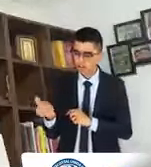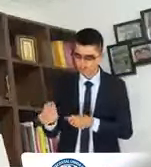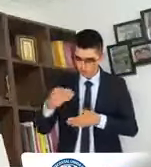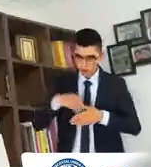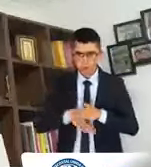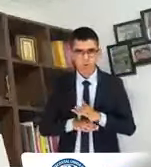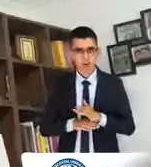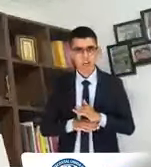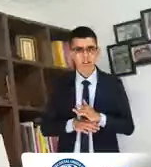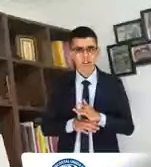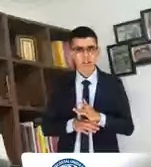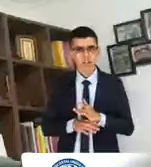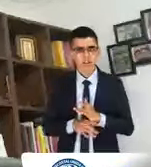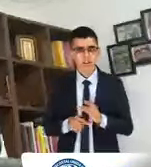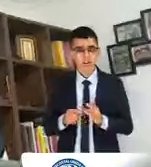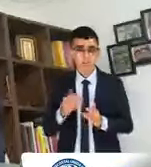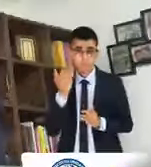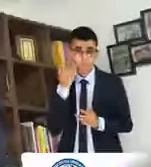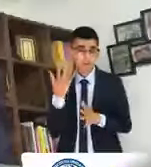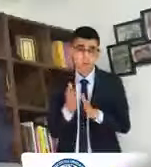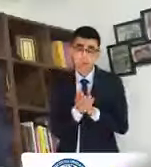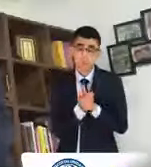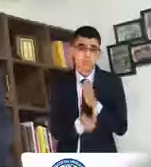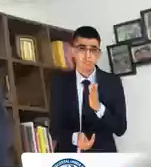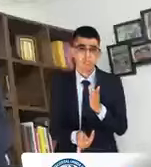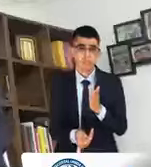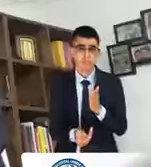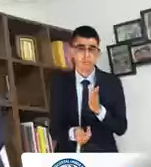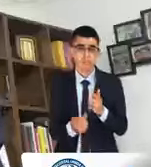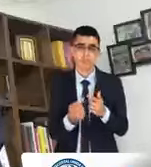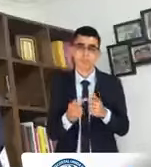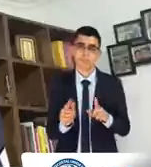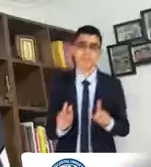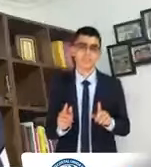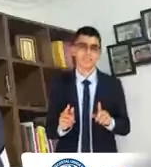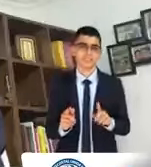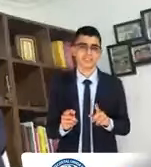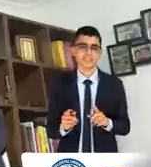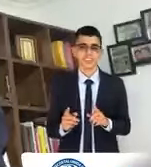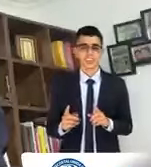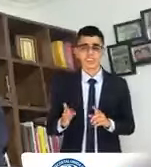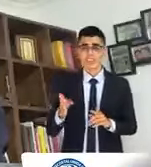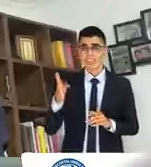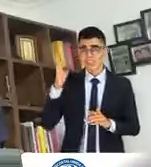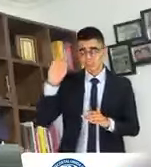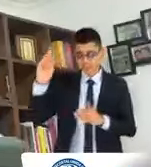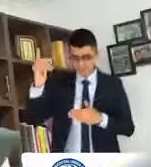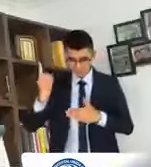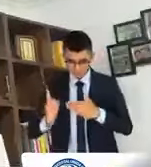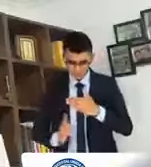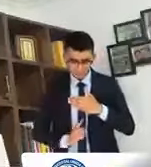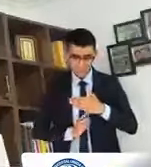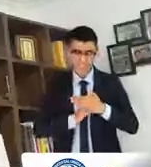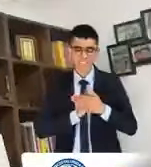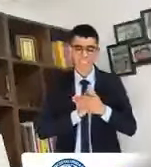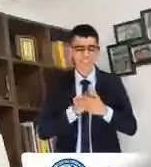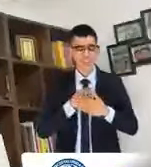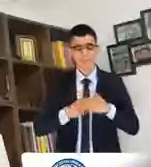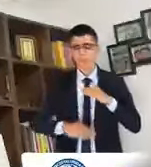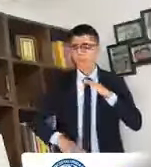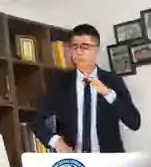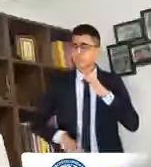Pero, como dice el coro, si te tengo a ti, lo tengo todo. Mi amado, mi